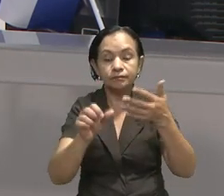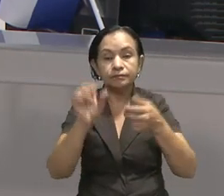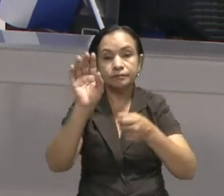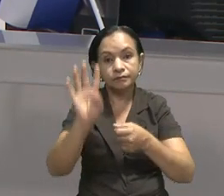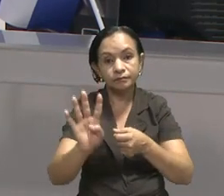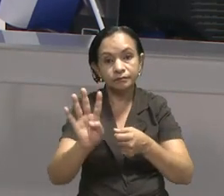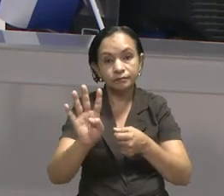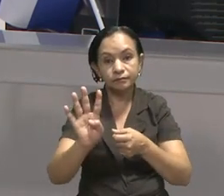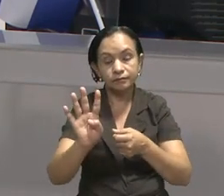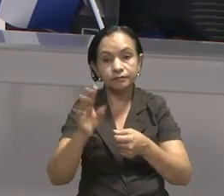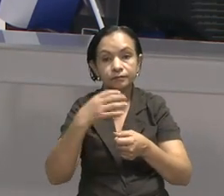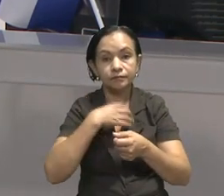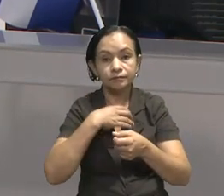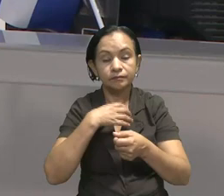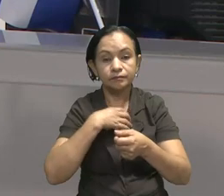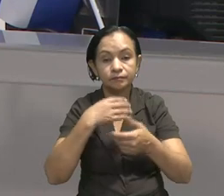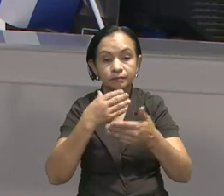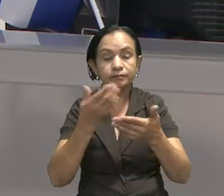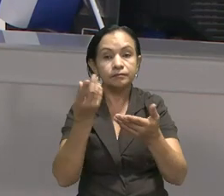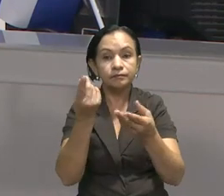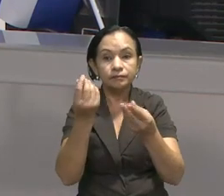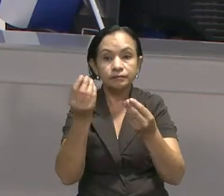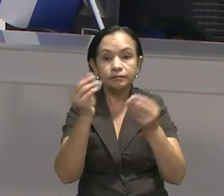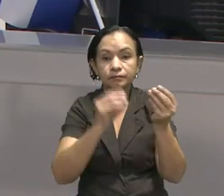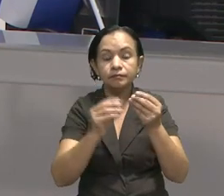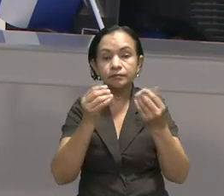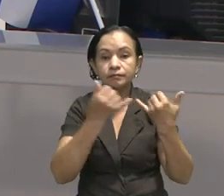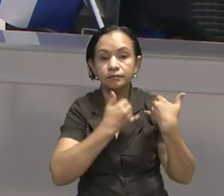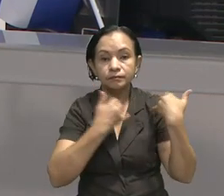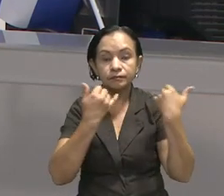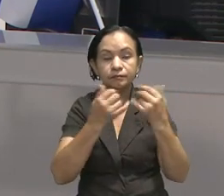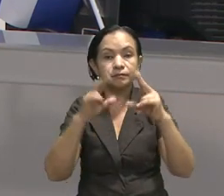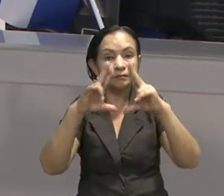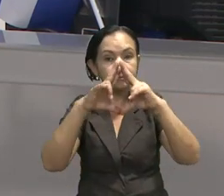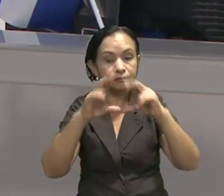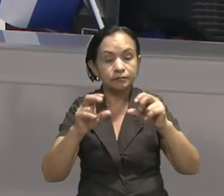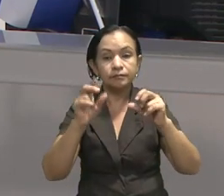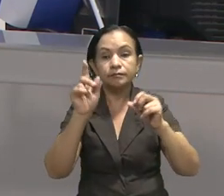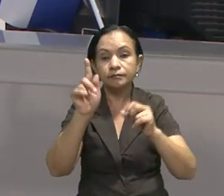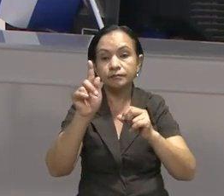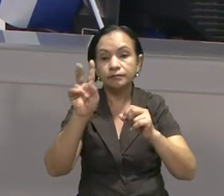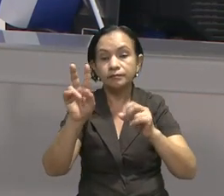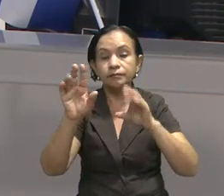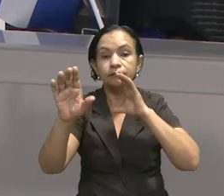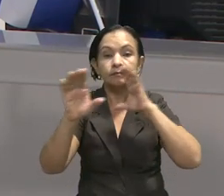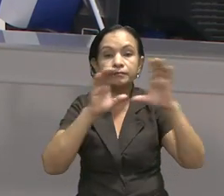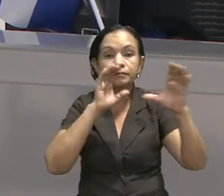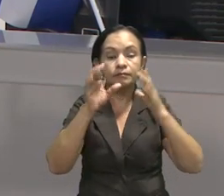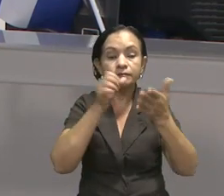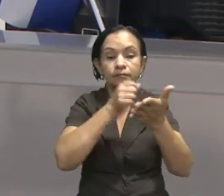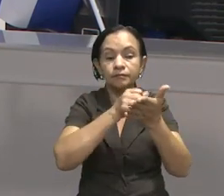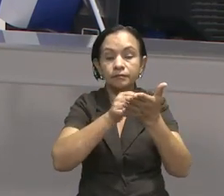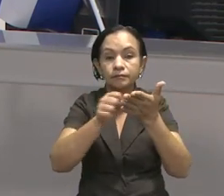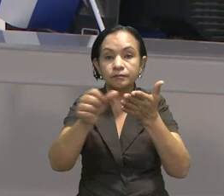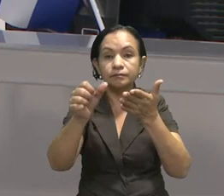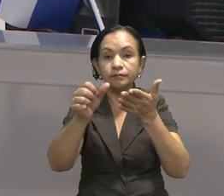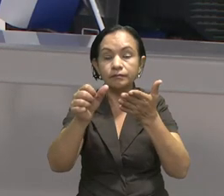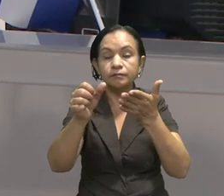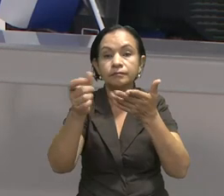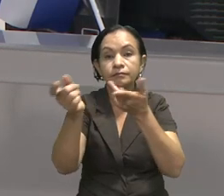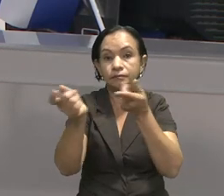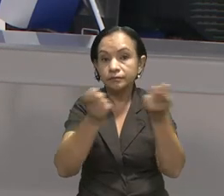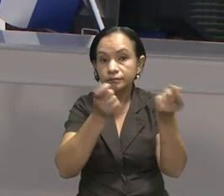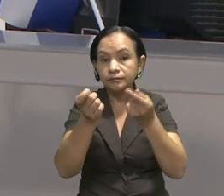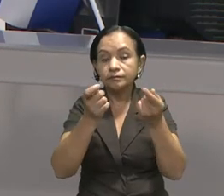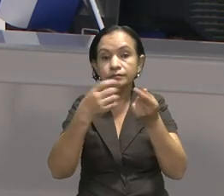4. Patrimonio y régimen financiero. El Instituto Nicaragüense de Telecomunicaciones y Correo, Telcor,